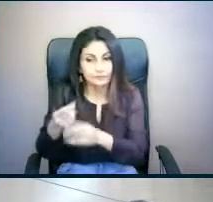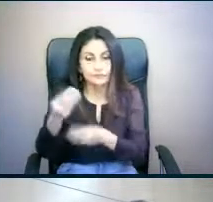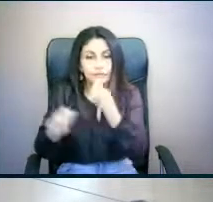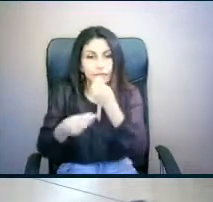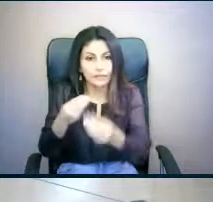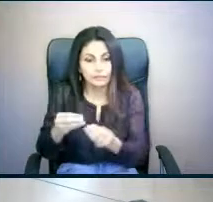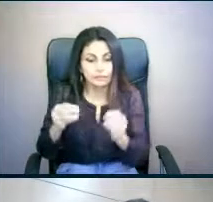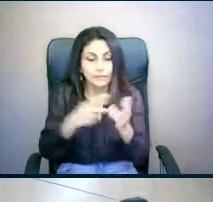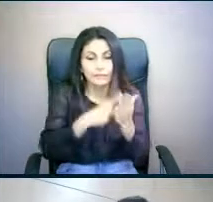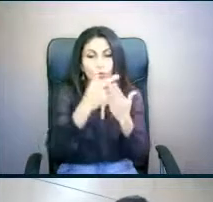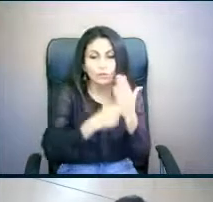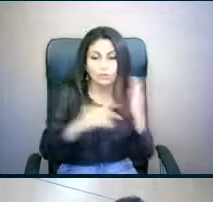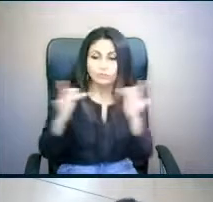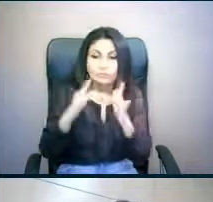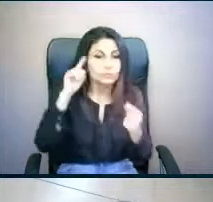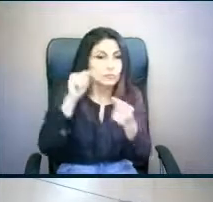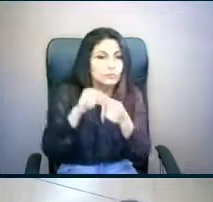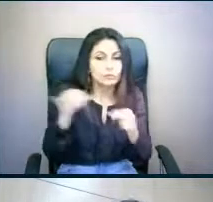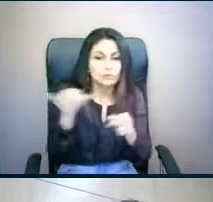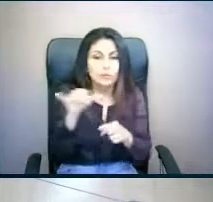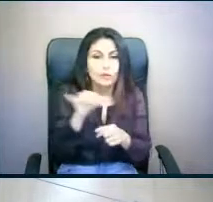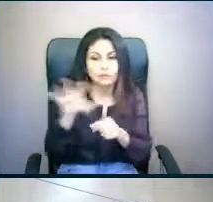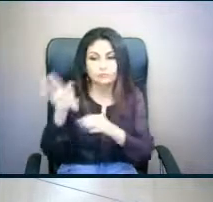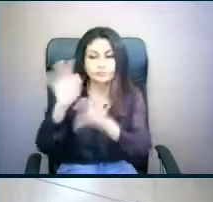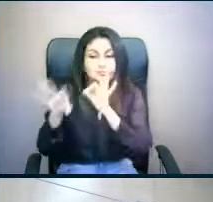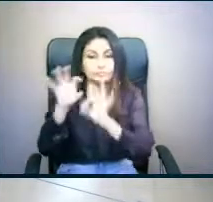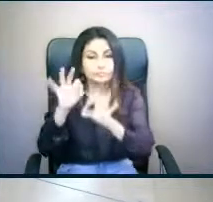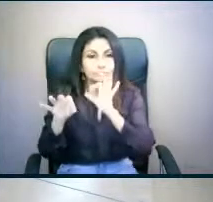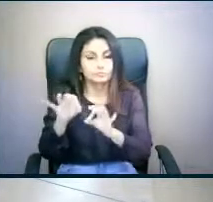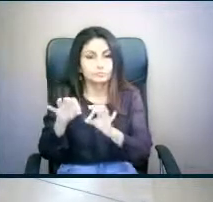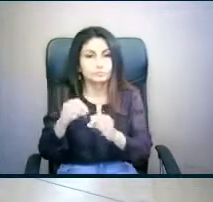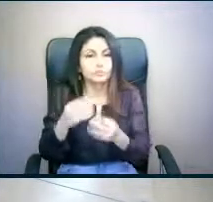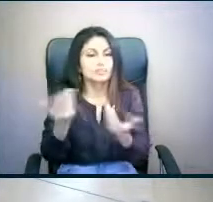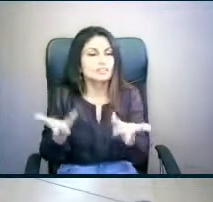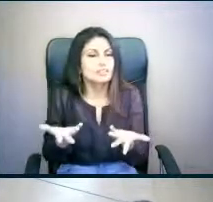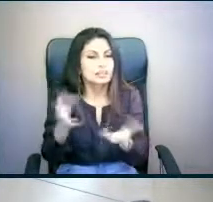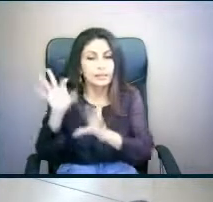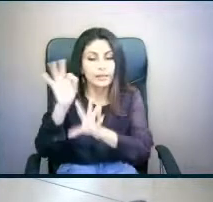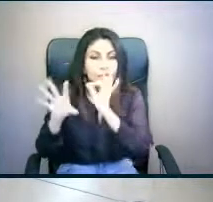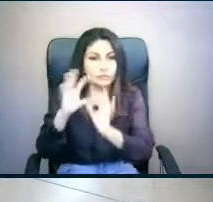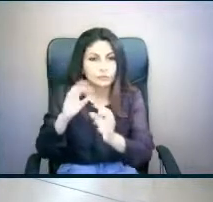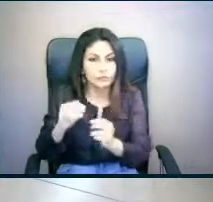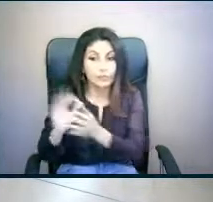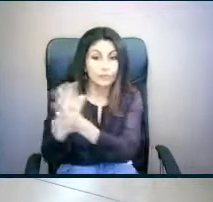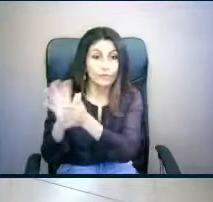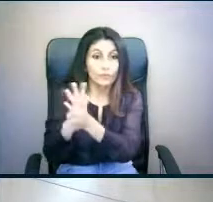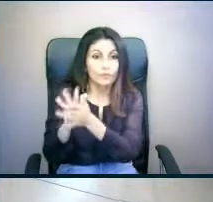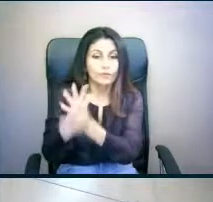nuestro proyecto. Fue así entonces que escogimos los siguientes